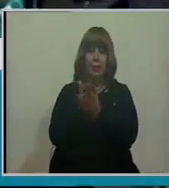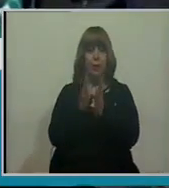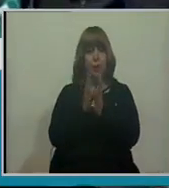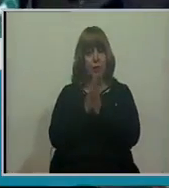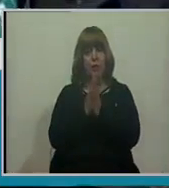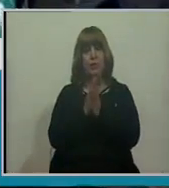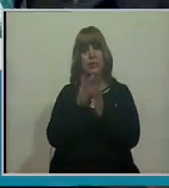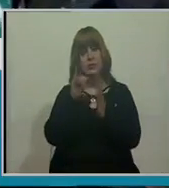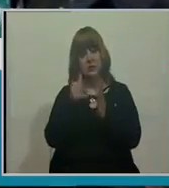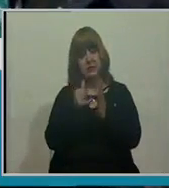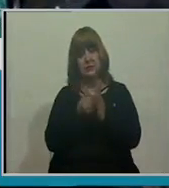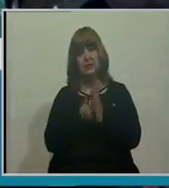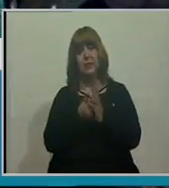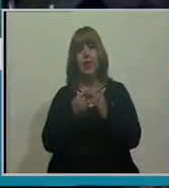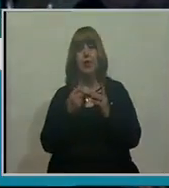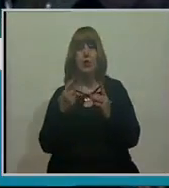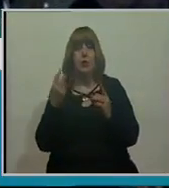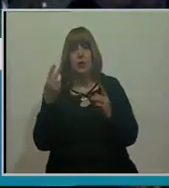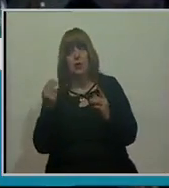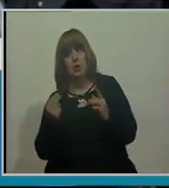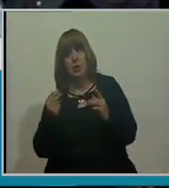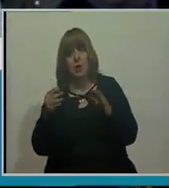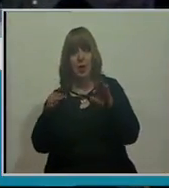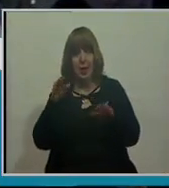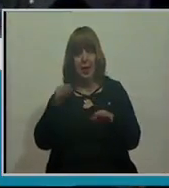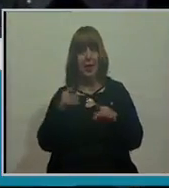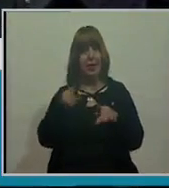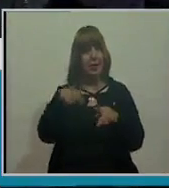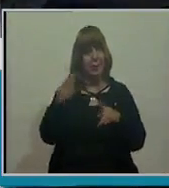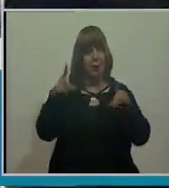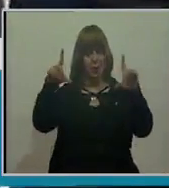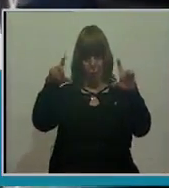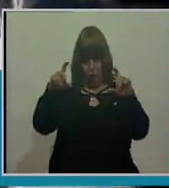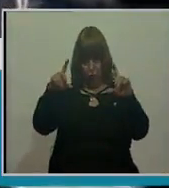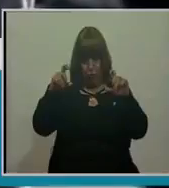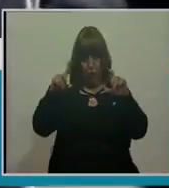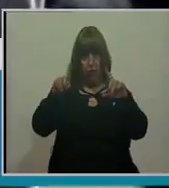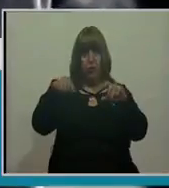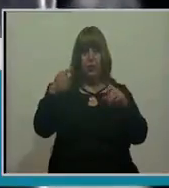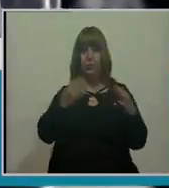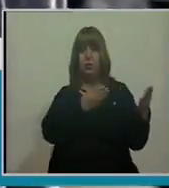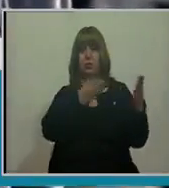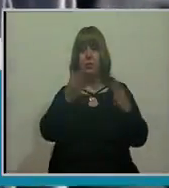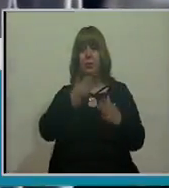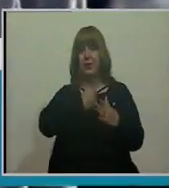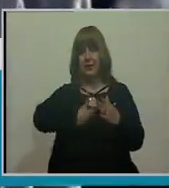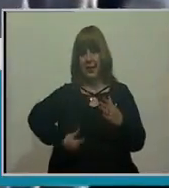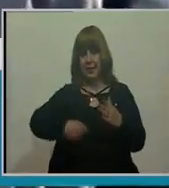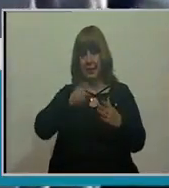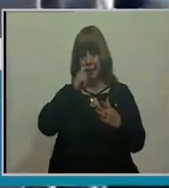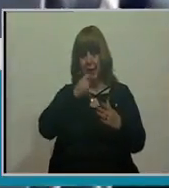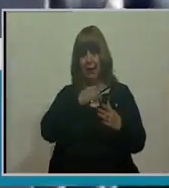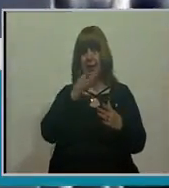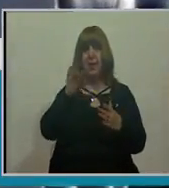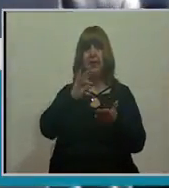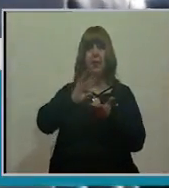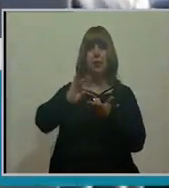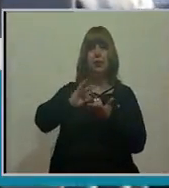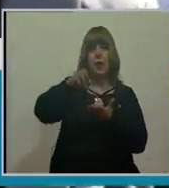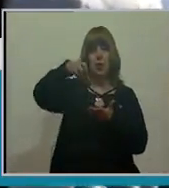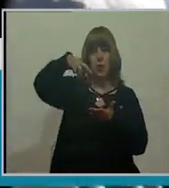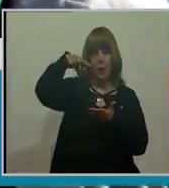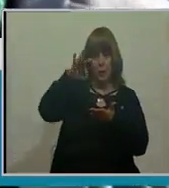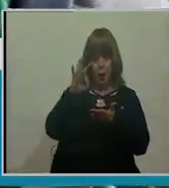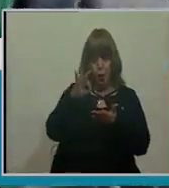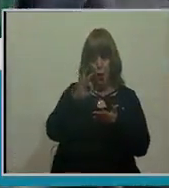Diputados. Después de esta foto, el presidente Mauricio Macri recibió en la Casa Rosada a los diputados del PRO,